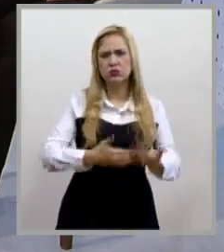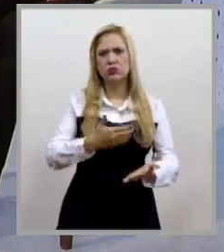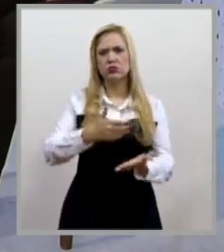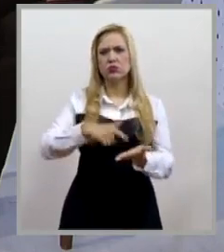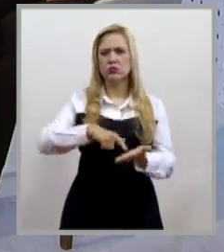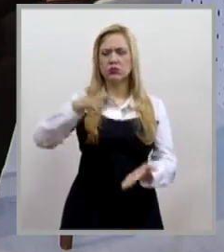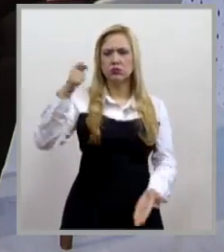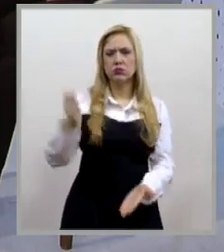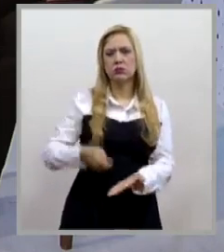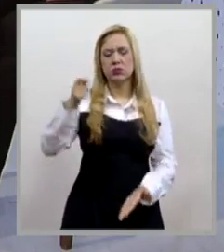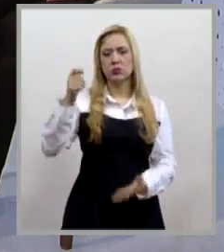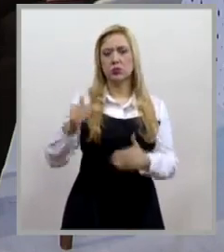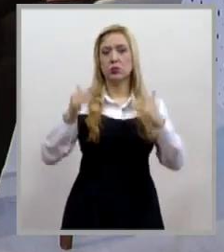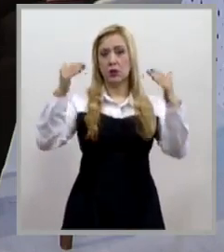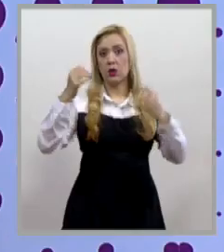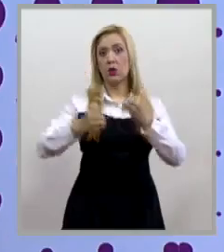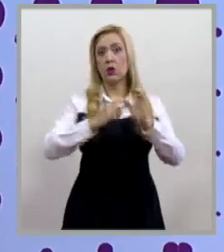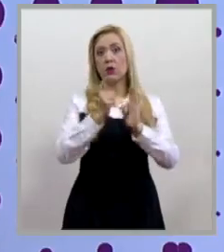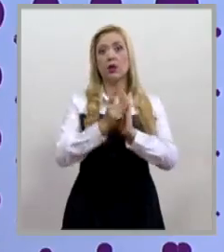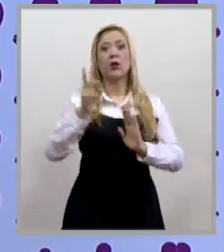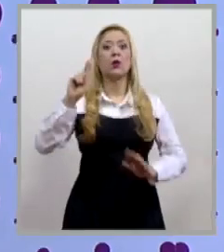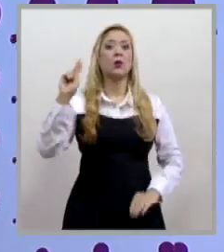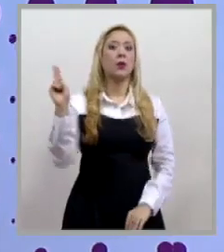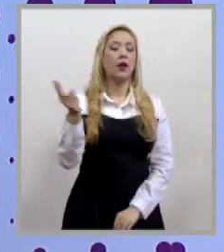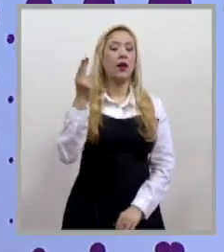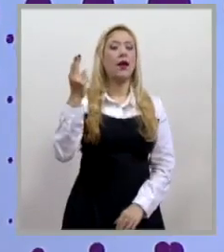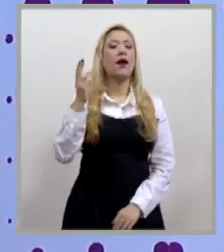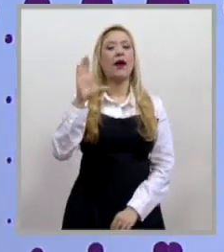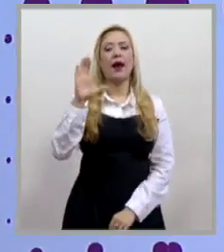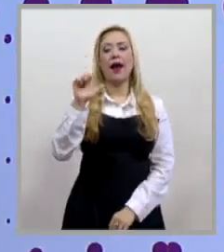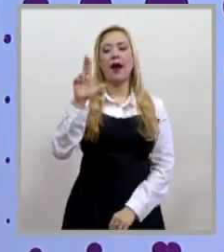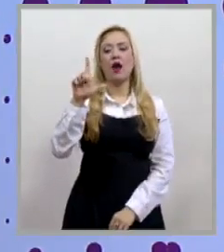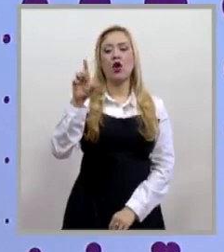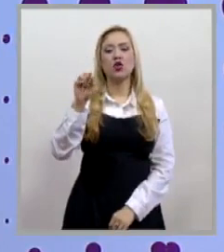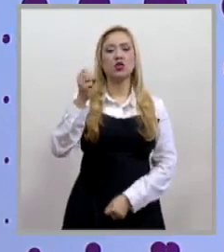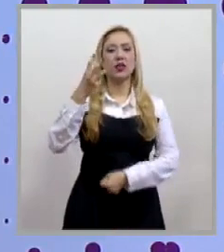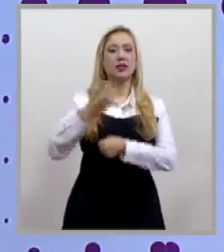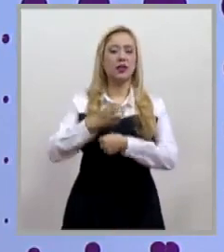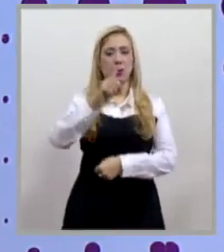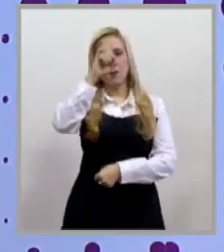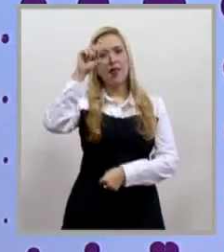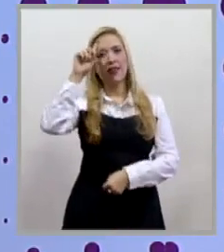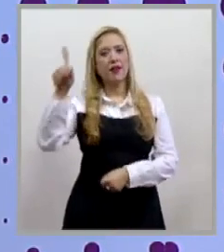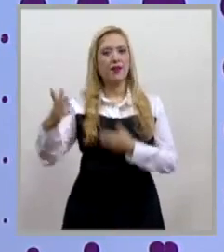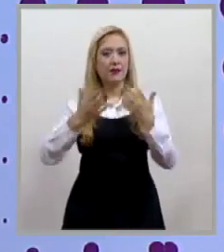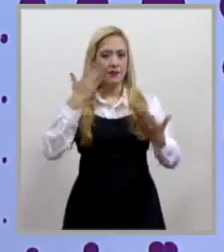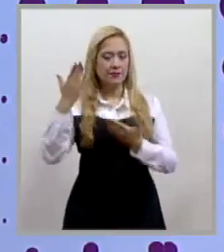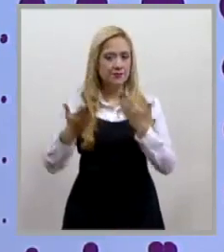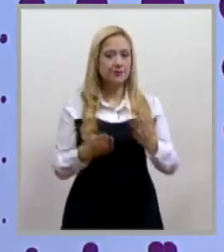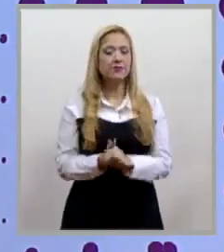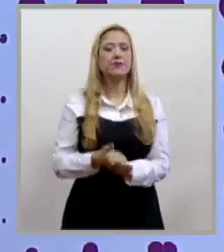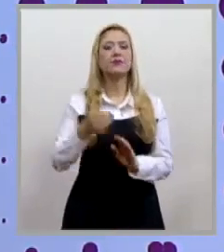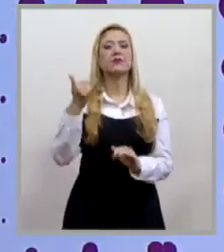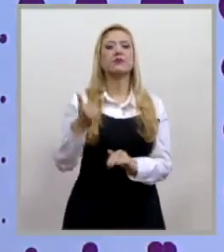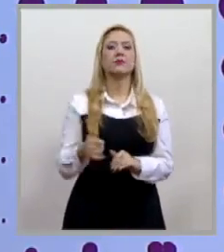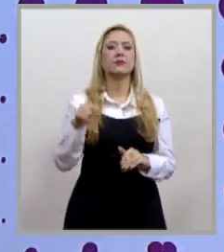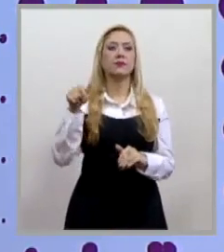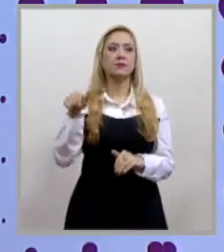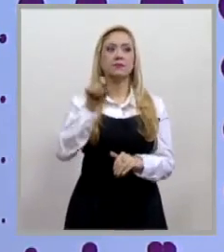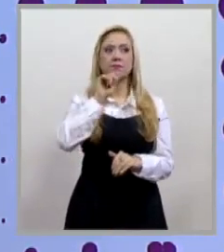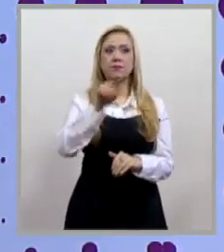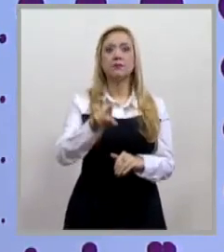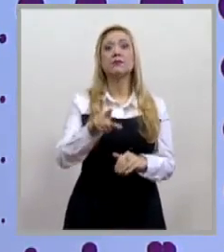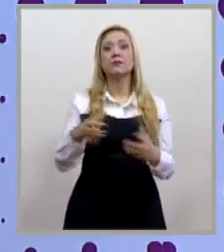realizó estudios de posgrado en la Universidad Carlos III de Madrid. Dentro de su trayectoria profesional se encuentra la Suprema Corte de Justicia de la Nación como